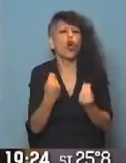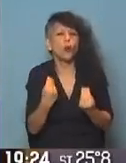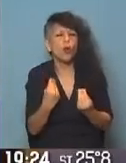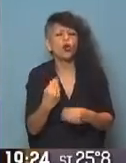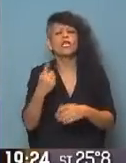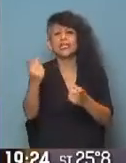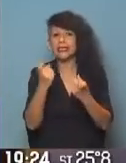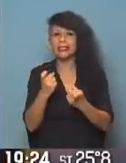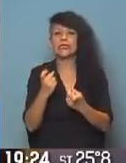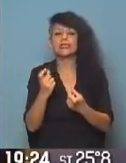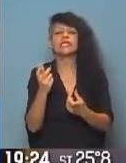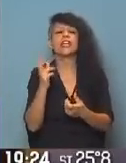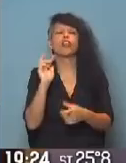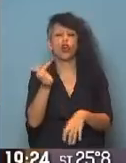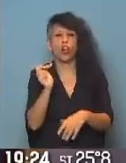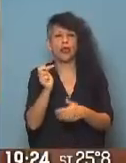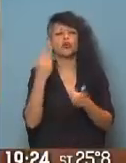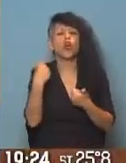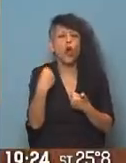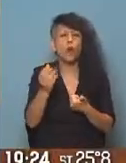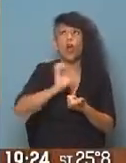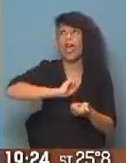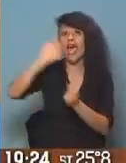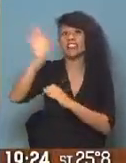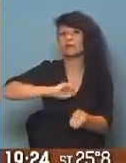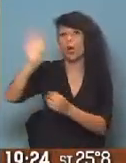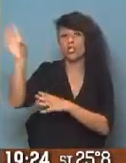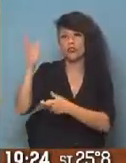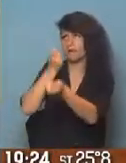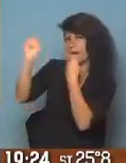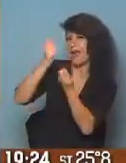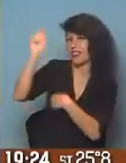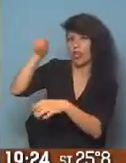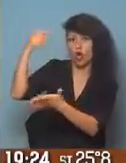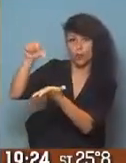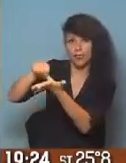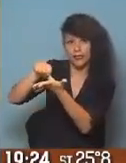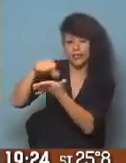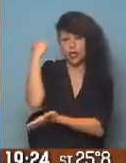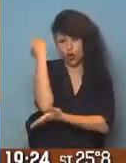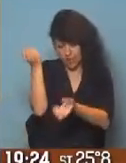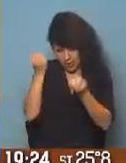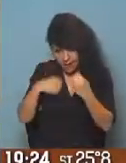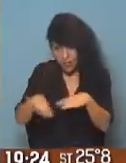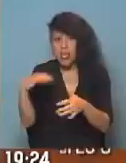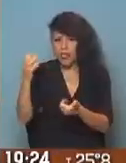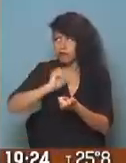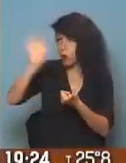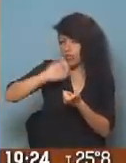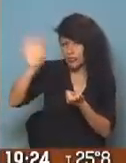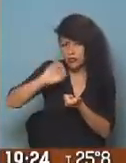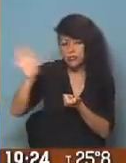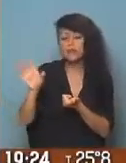de las exportaciones para financiar las importaciones cuando la economía arranca tiene que financiar importaciones con el dólar